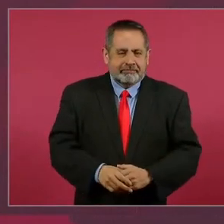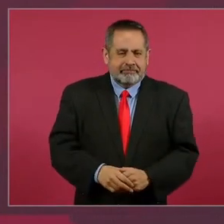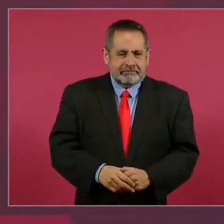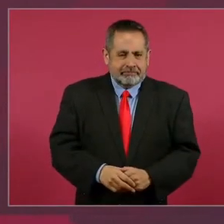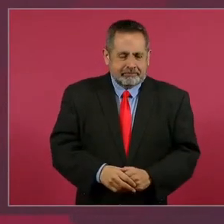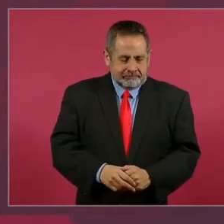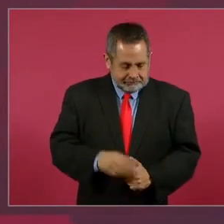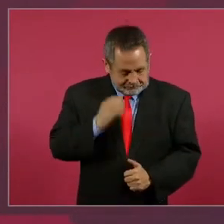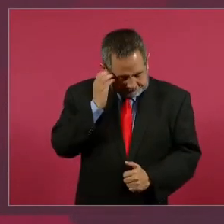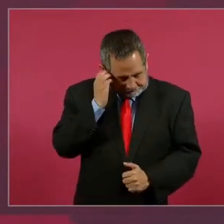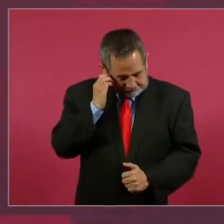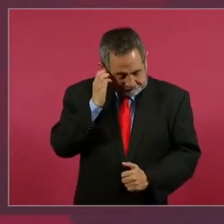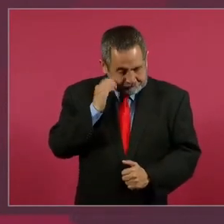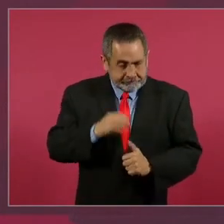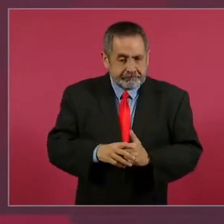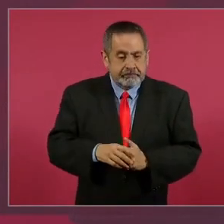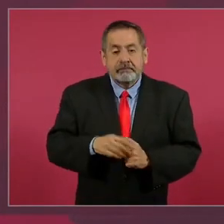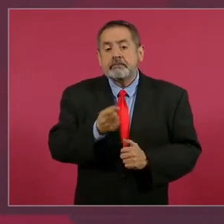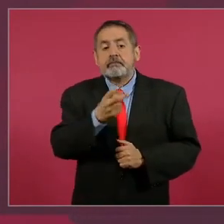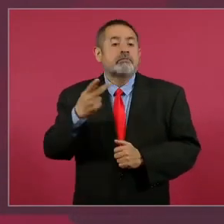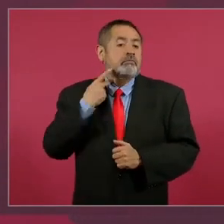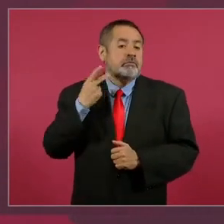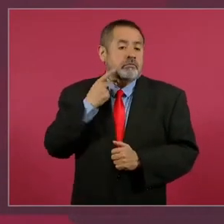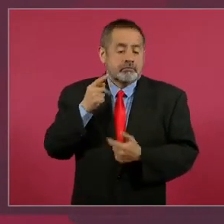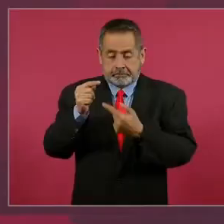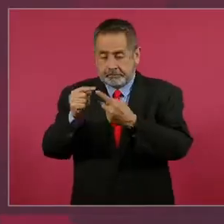En política hay cosas que no se deben de hacer,